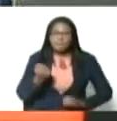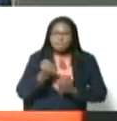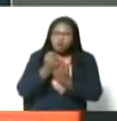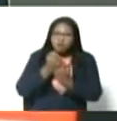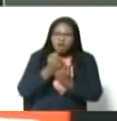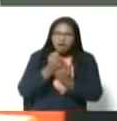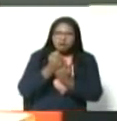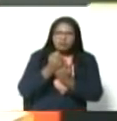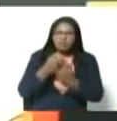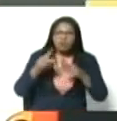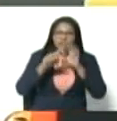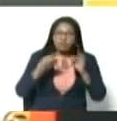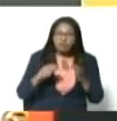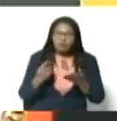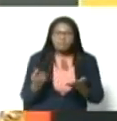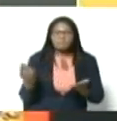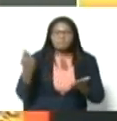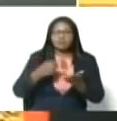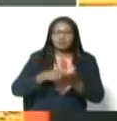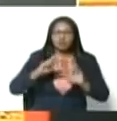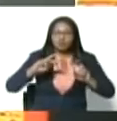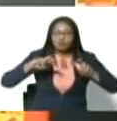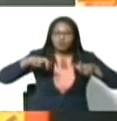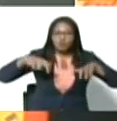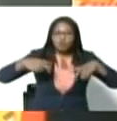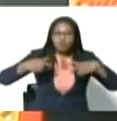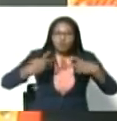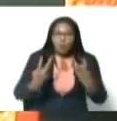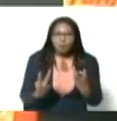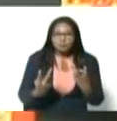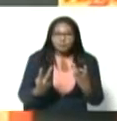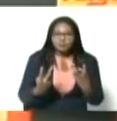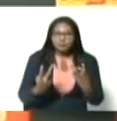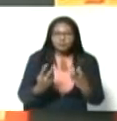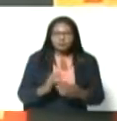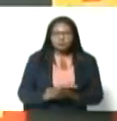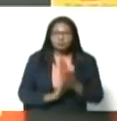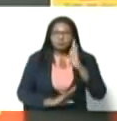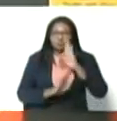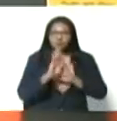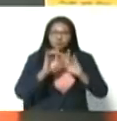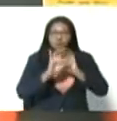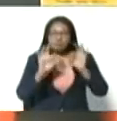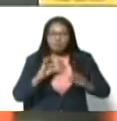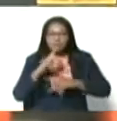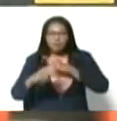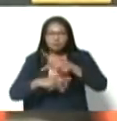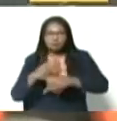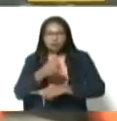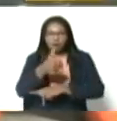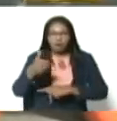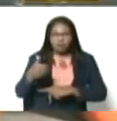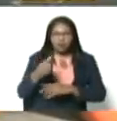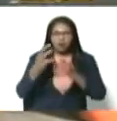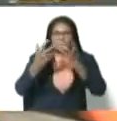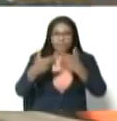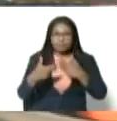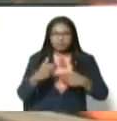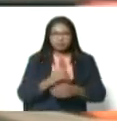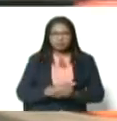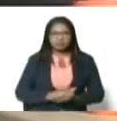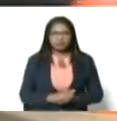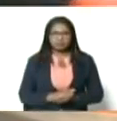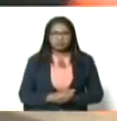un capital de reinversión, para sobre todo subir las capacidades productivas de cada una de las empresas.